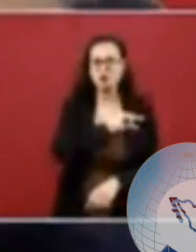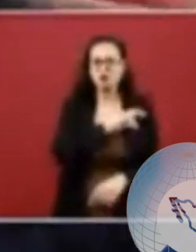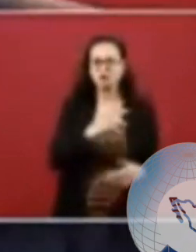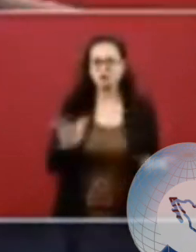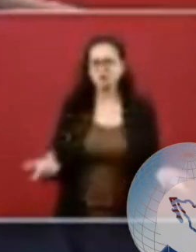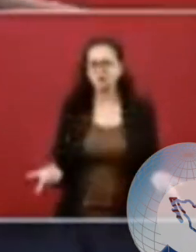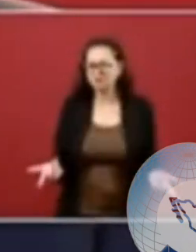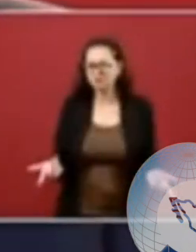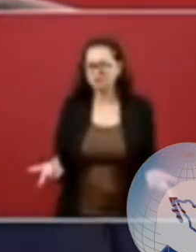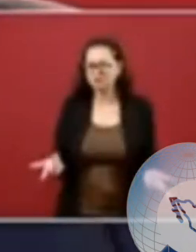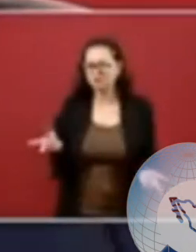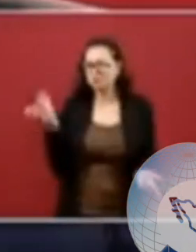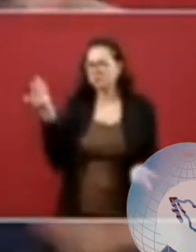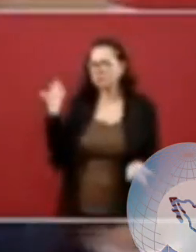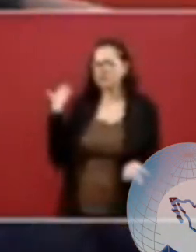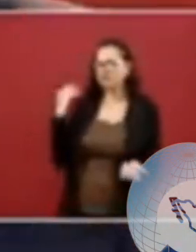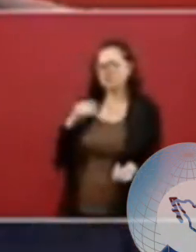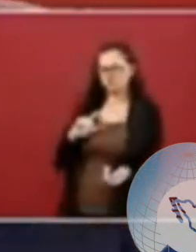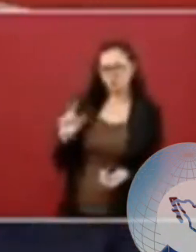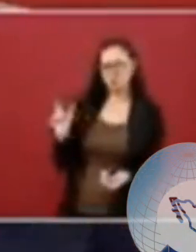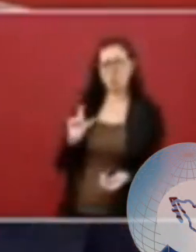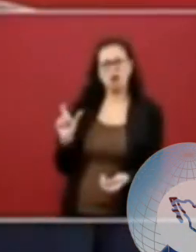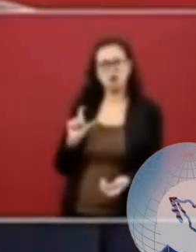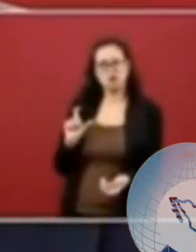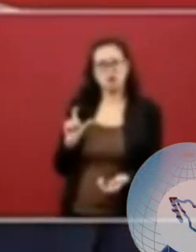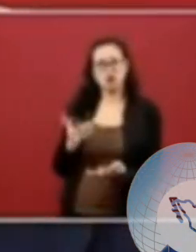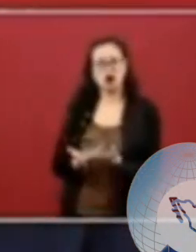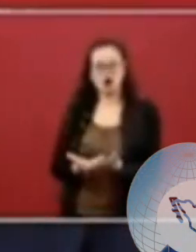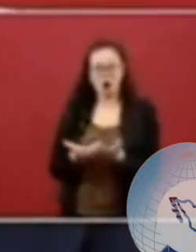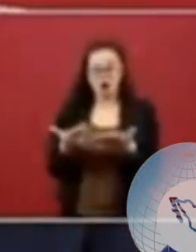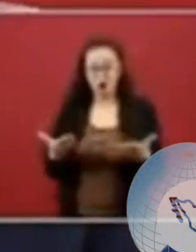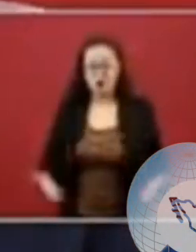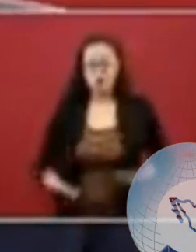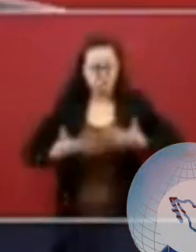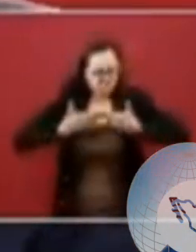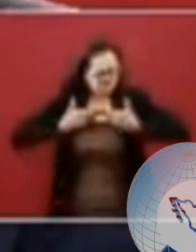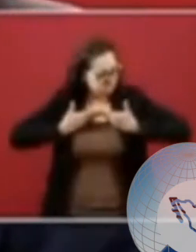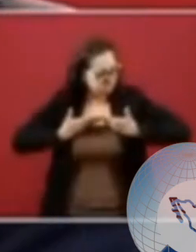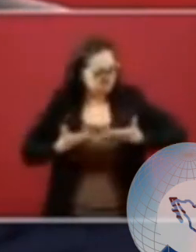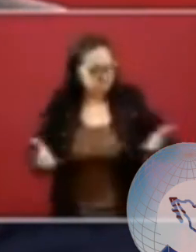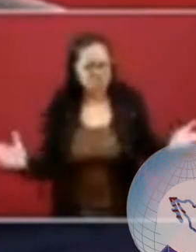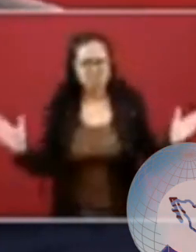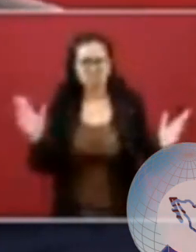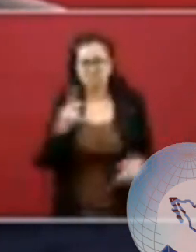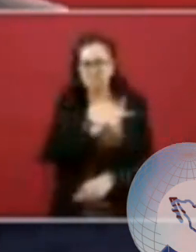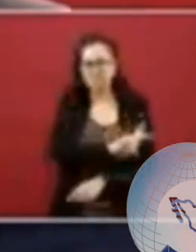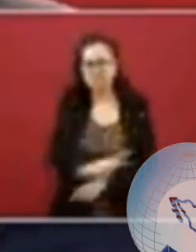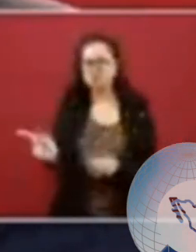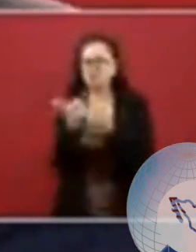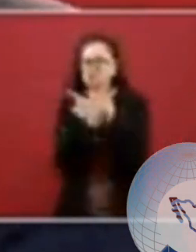Esto, que todo el mundo pueda denunciar, es parte.